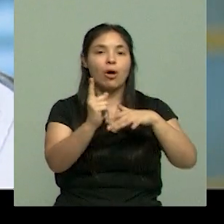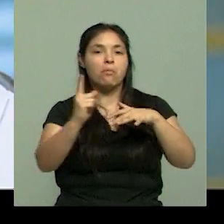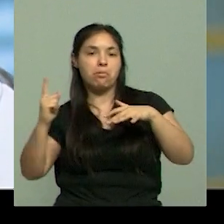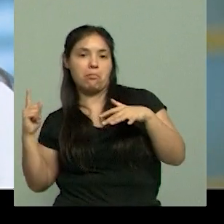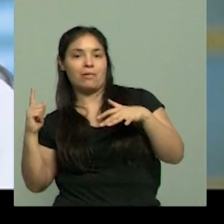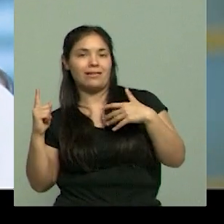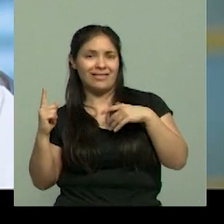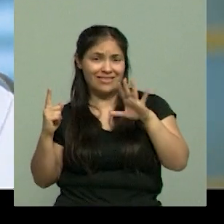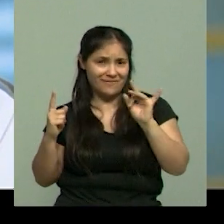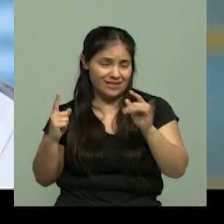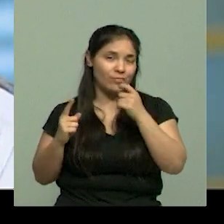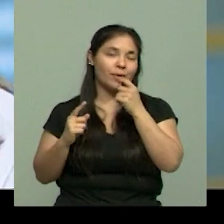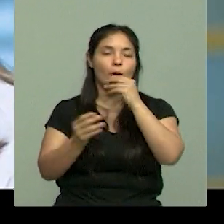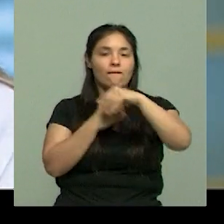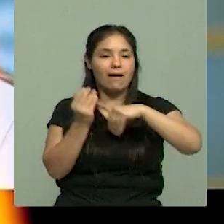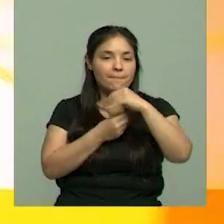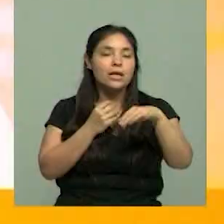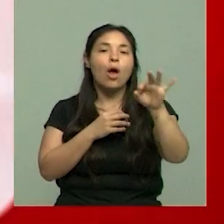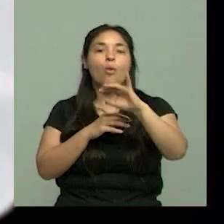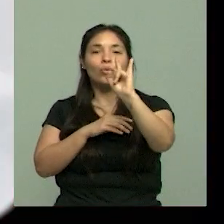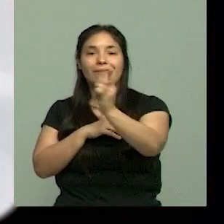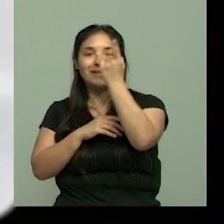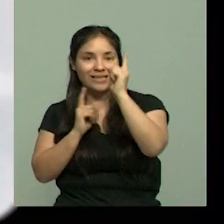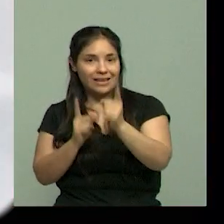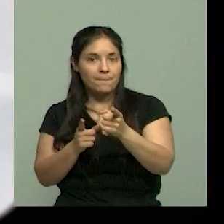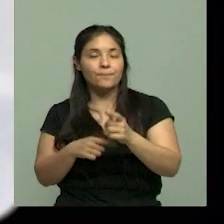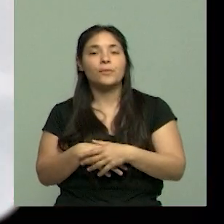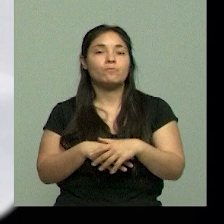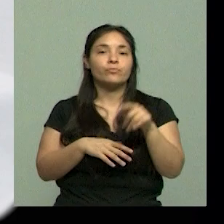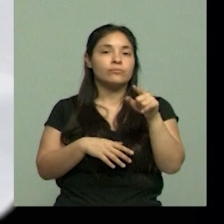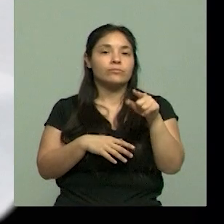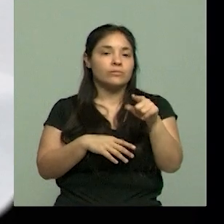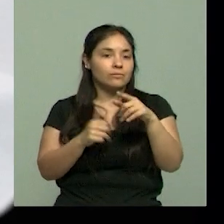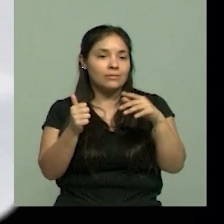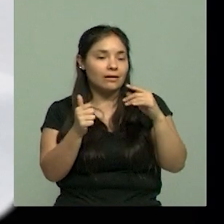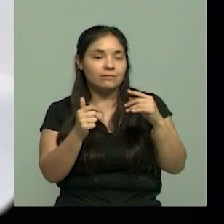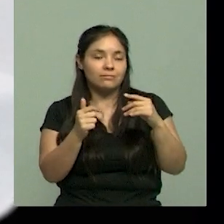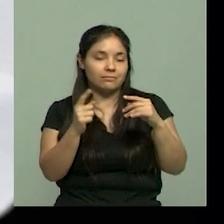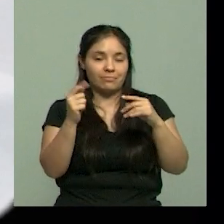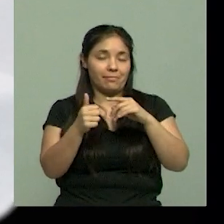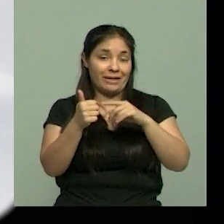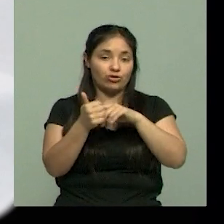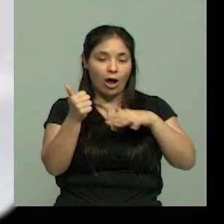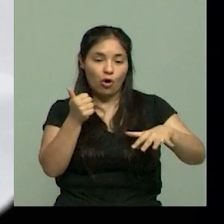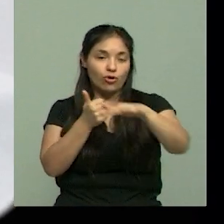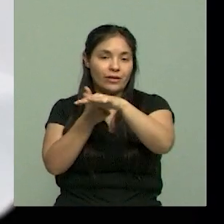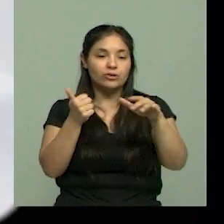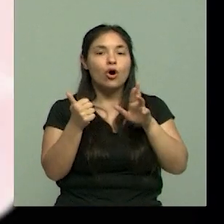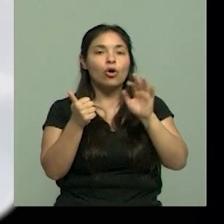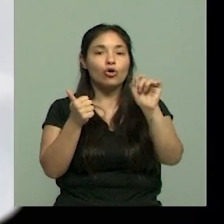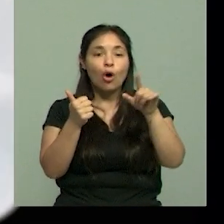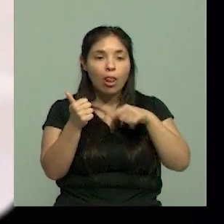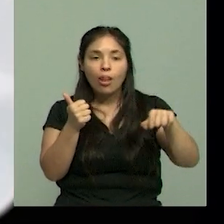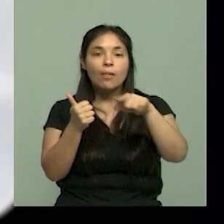contexto familiar, el contexto en la universidad. Entonces juegan un rol muy importante. De hecho, siempre que se abordan